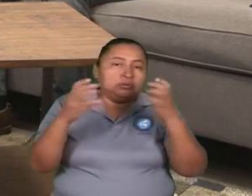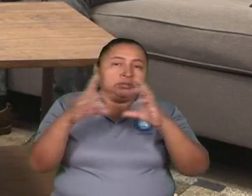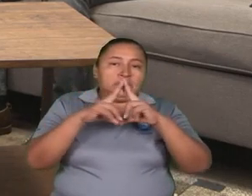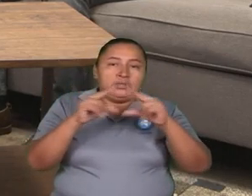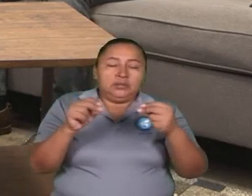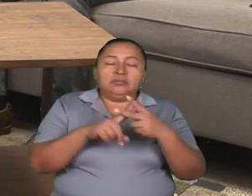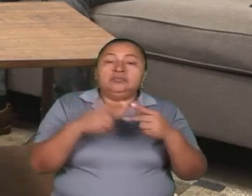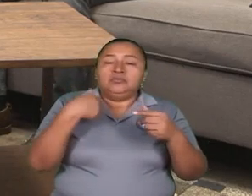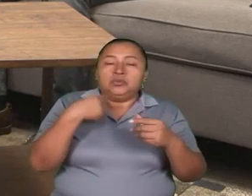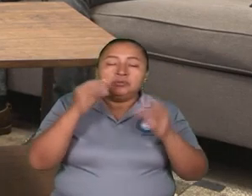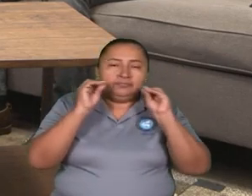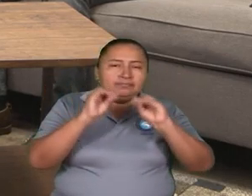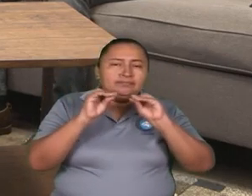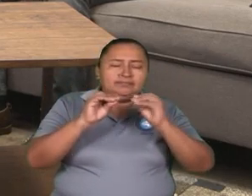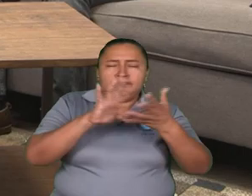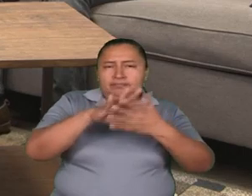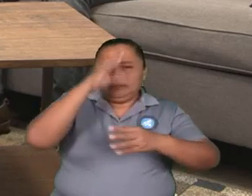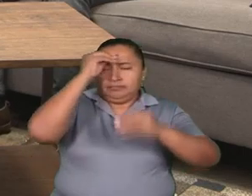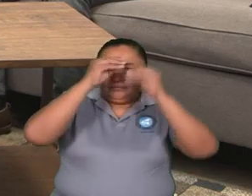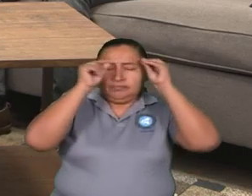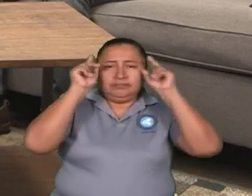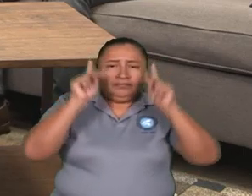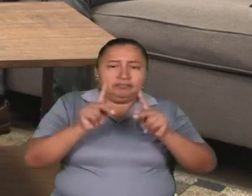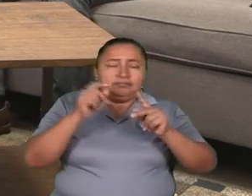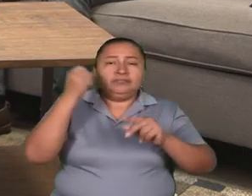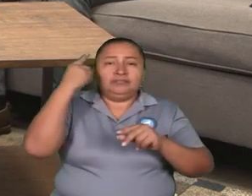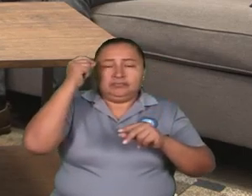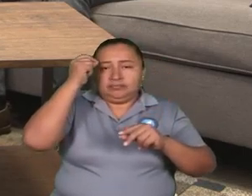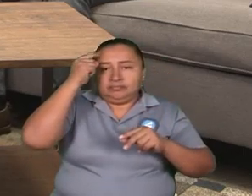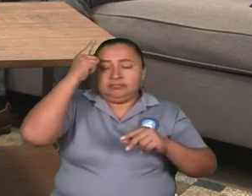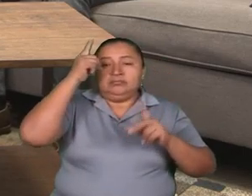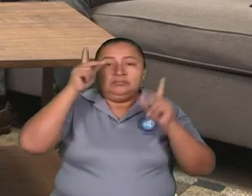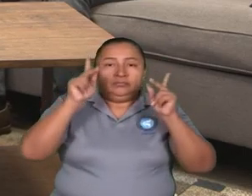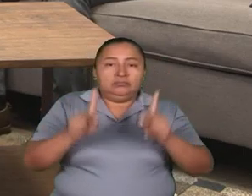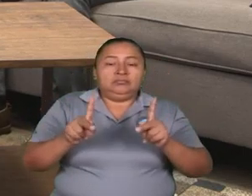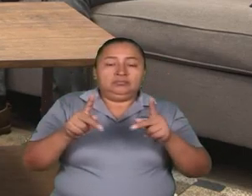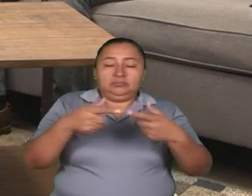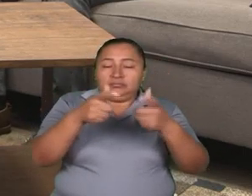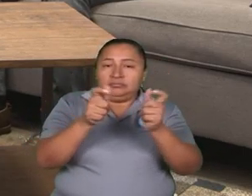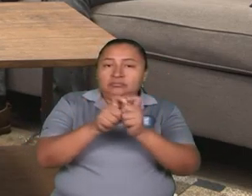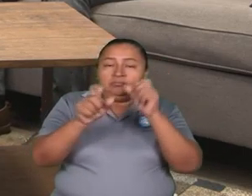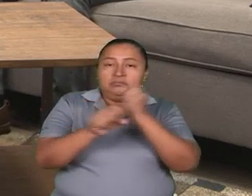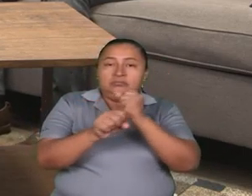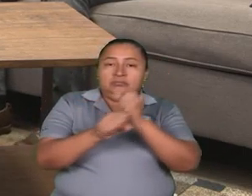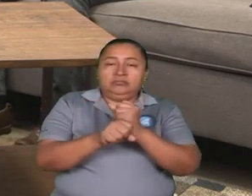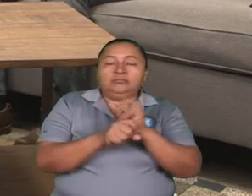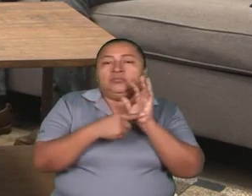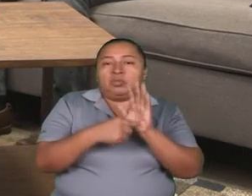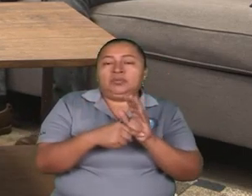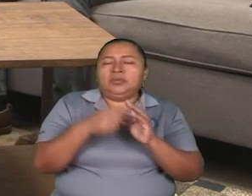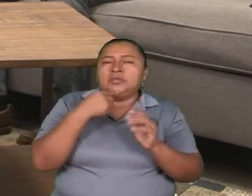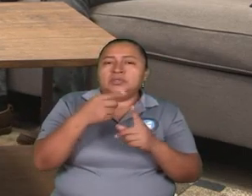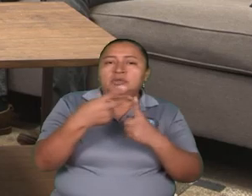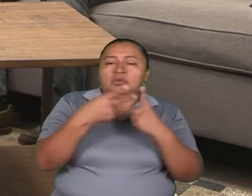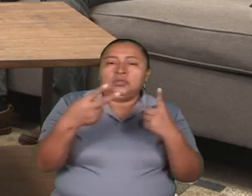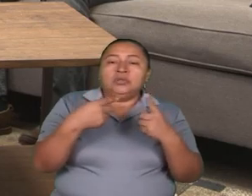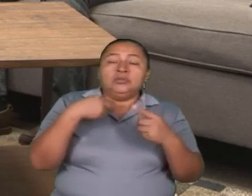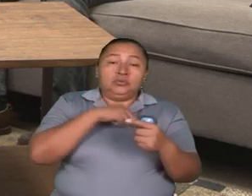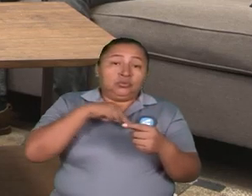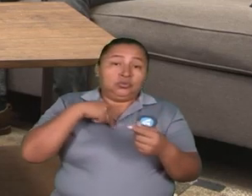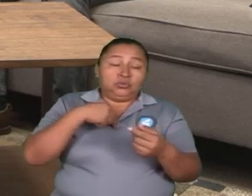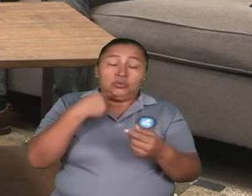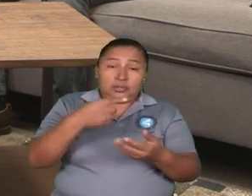realizan capacitaciones en principio para los restaurantes, a continuación para los hoteles, pero dentro de un esquema de trabajo articulado todo